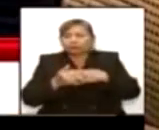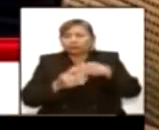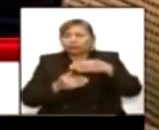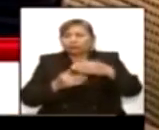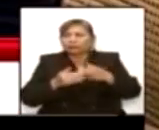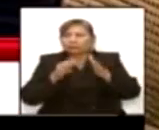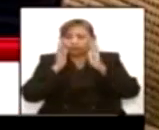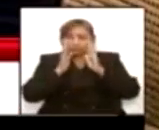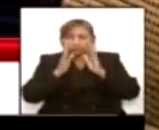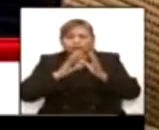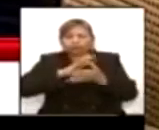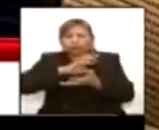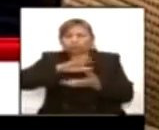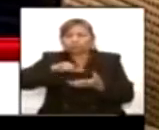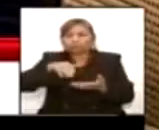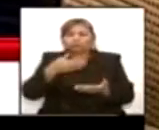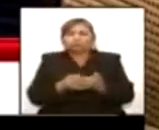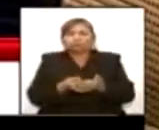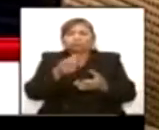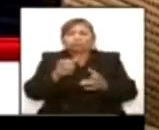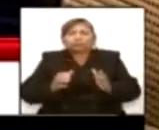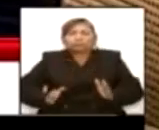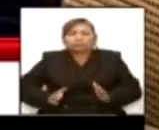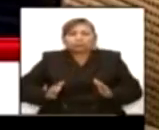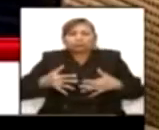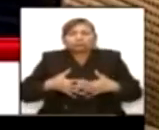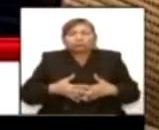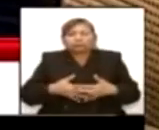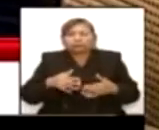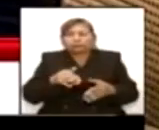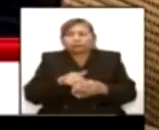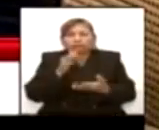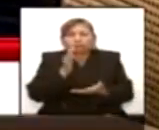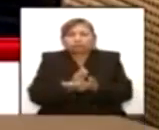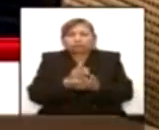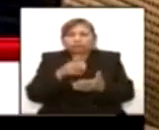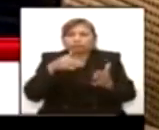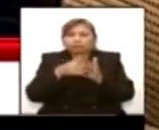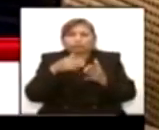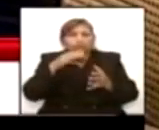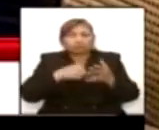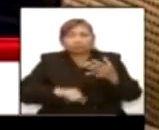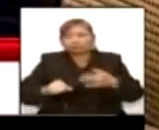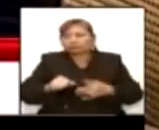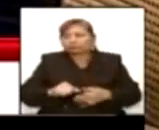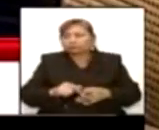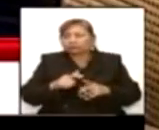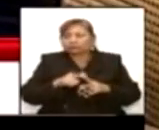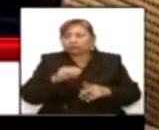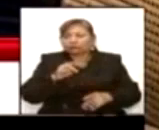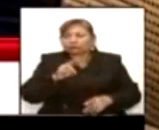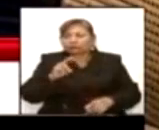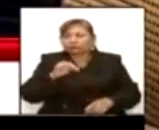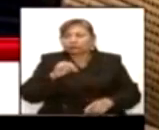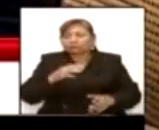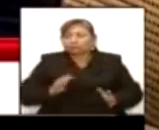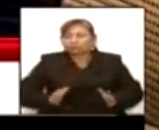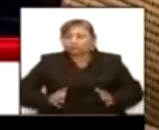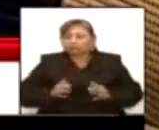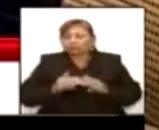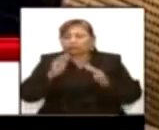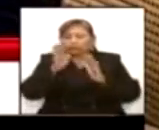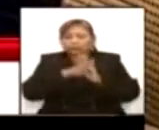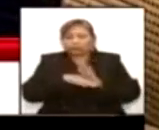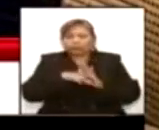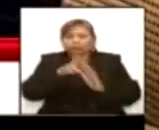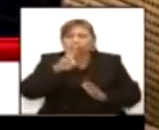de la atención integral de la gestante en la interrupción voluntaria por indicación terapéutica del embarazo menor de